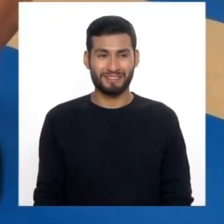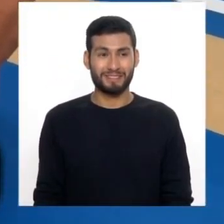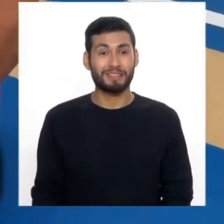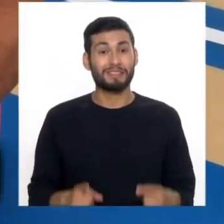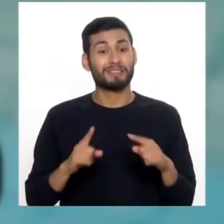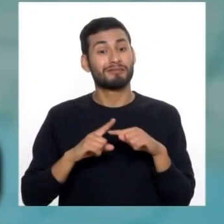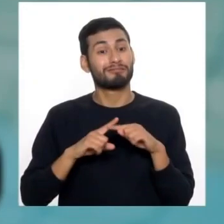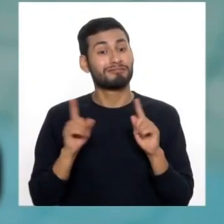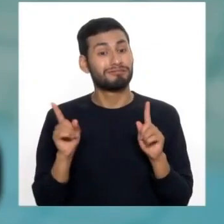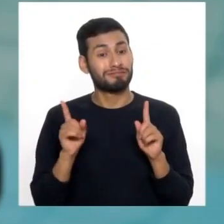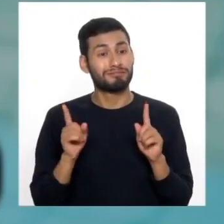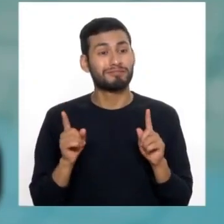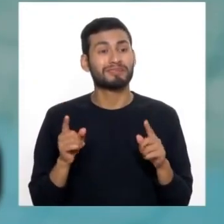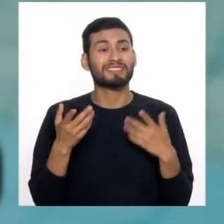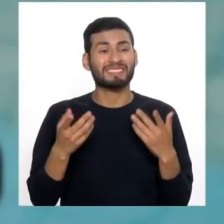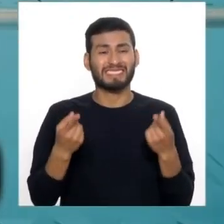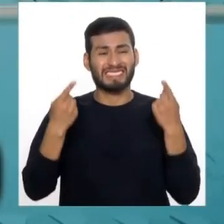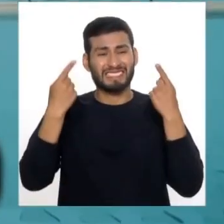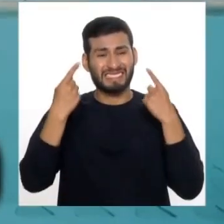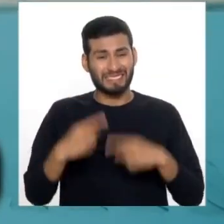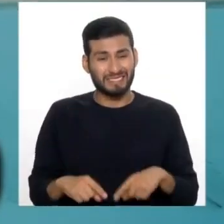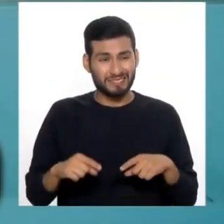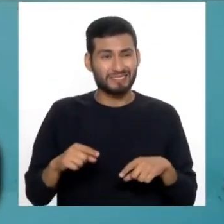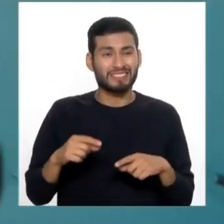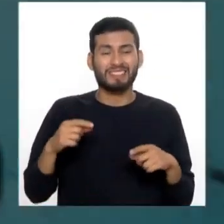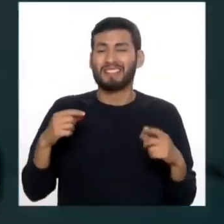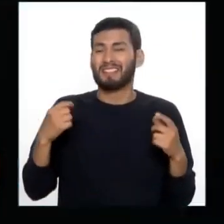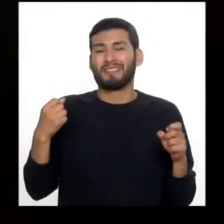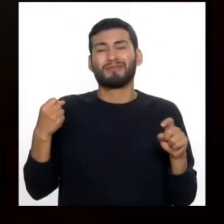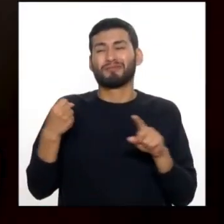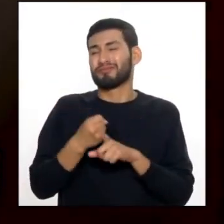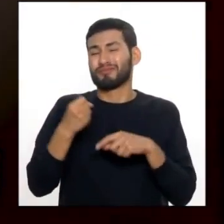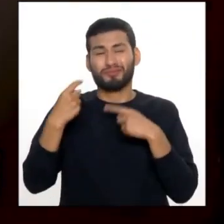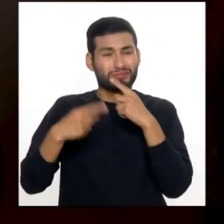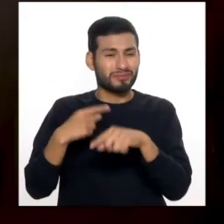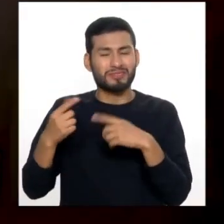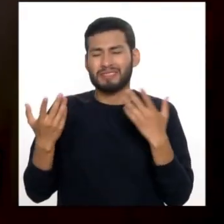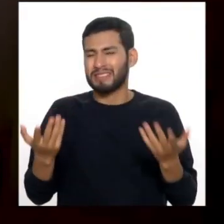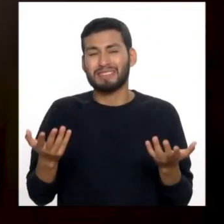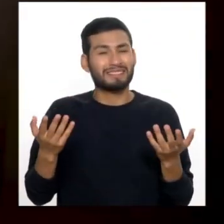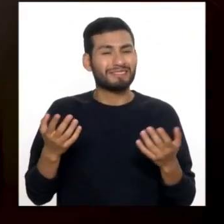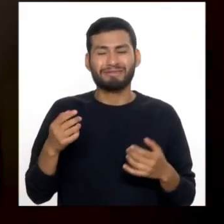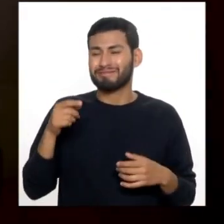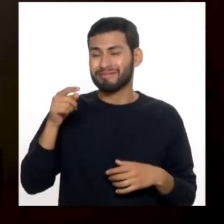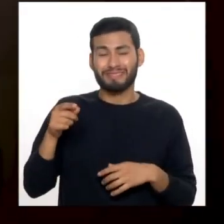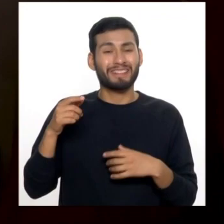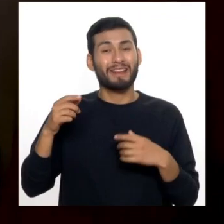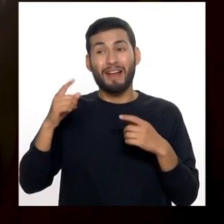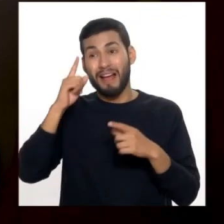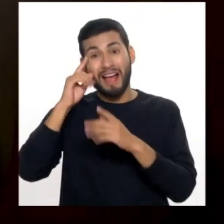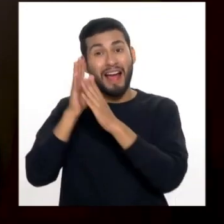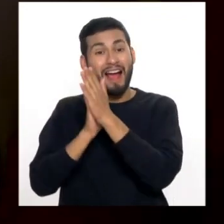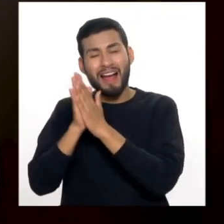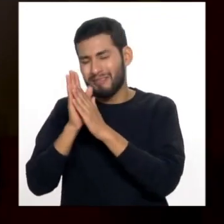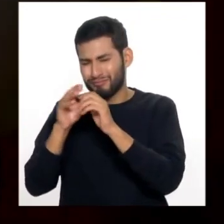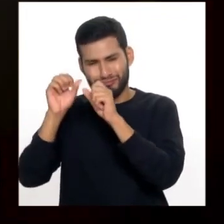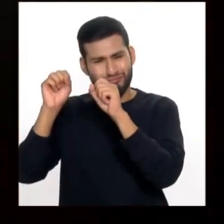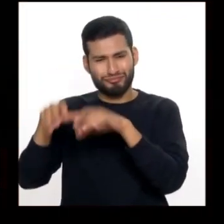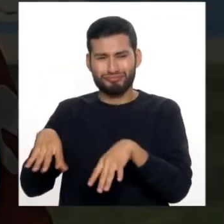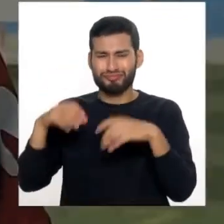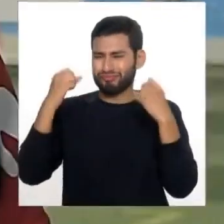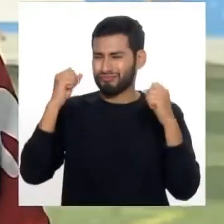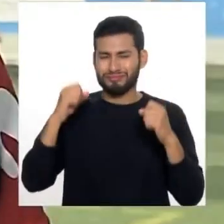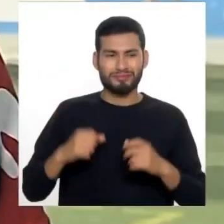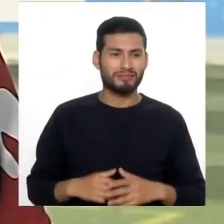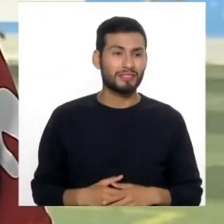Sin embargo, tras aquel fatal día, se vio la necesidad de dejar por un tiempo este sueño. Para mí fue